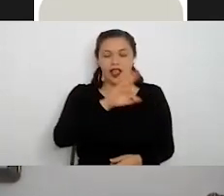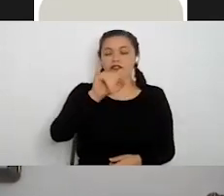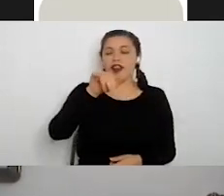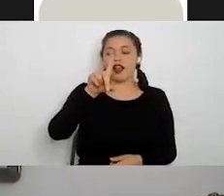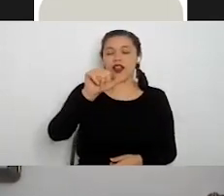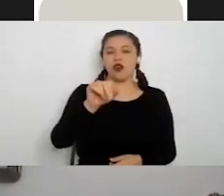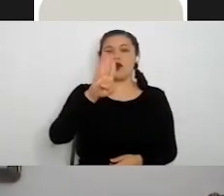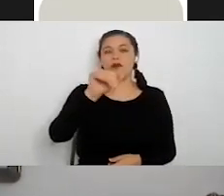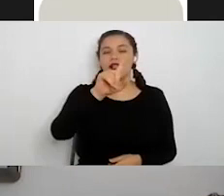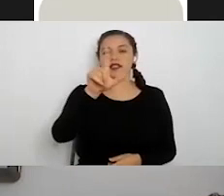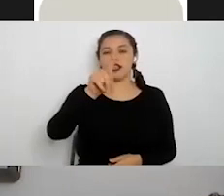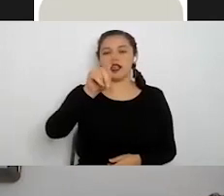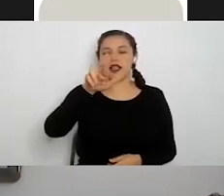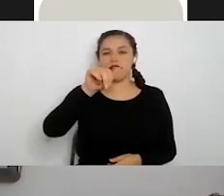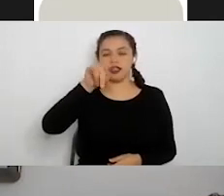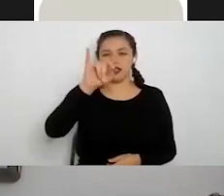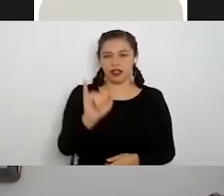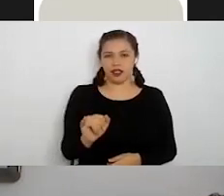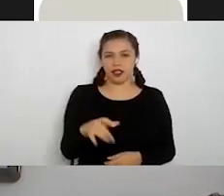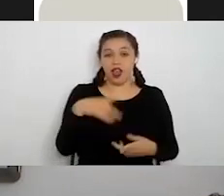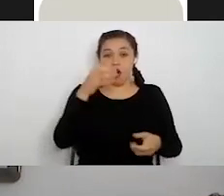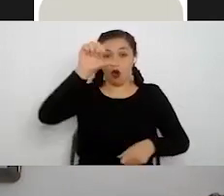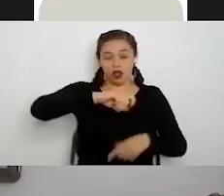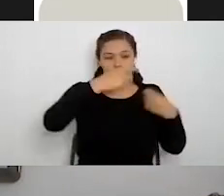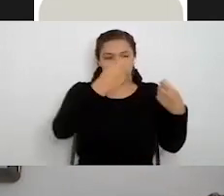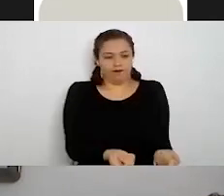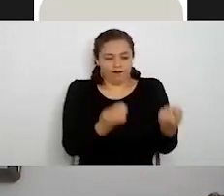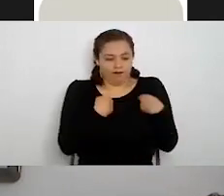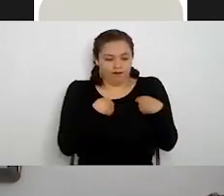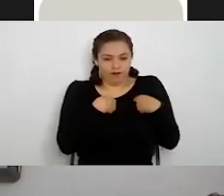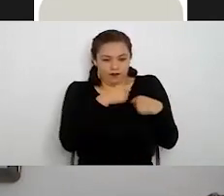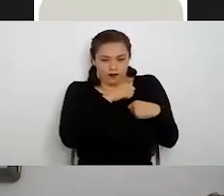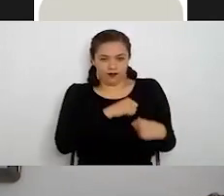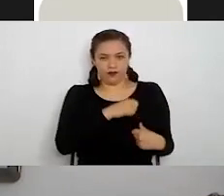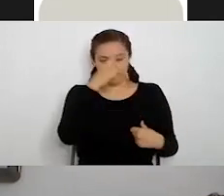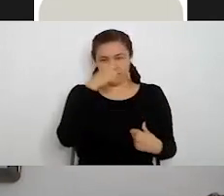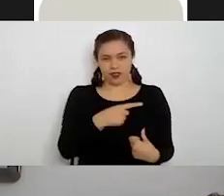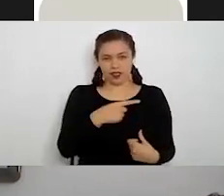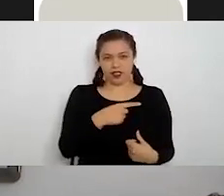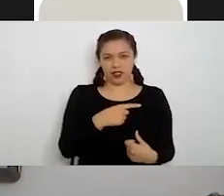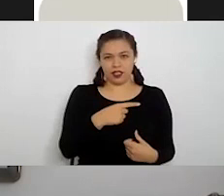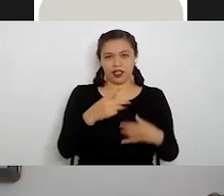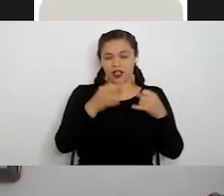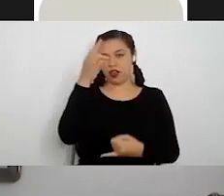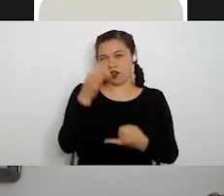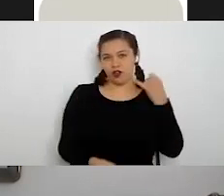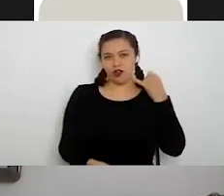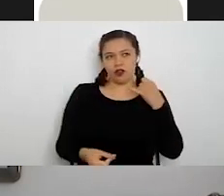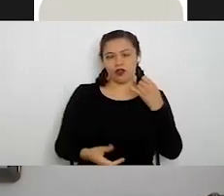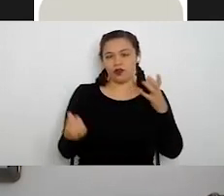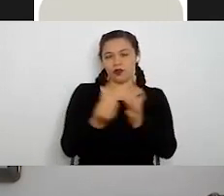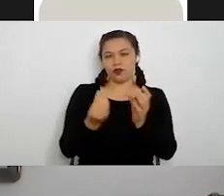Balzaretti, me honro hoy en presidir esta sesión. Esta es una de las últimas sesiones que tenemos de